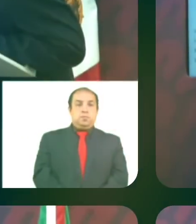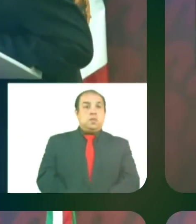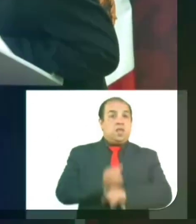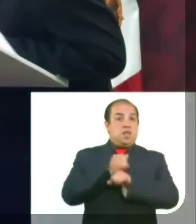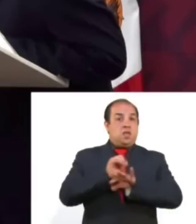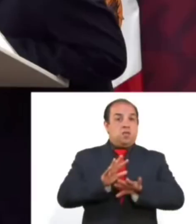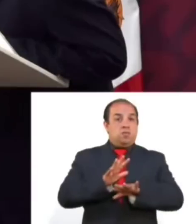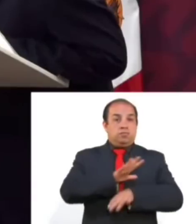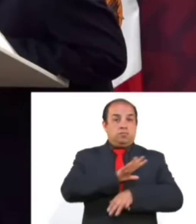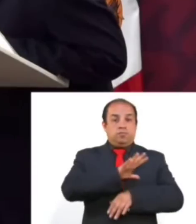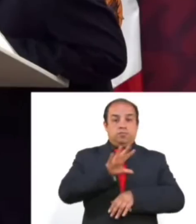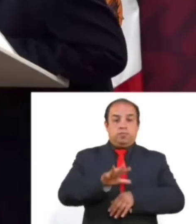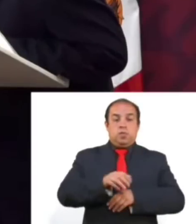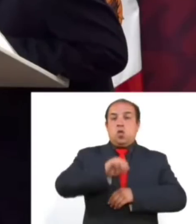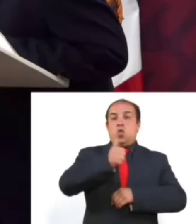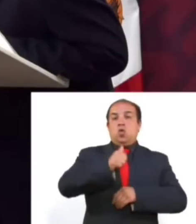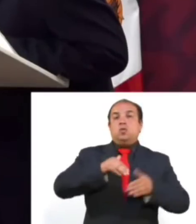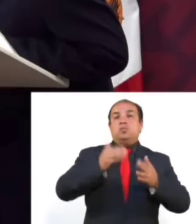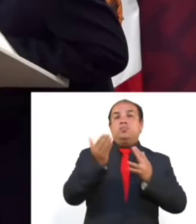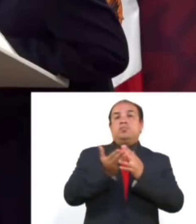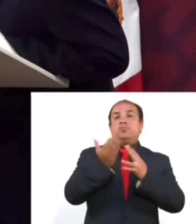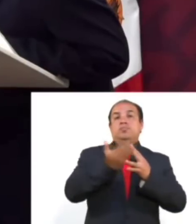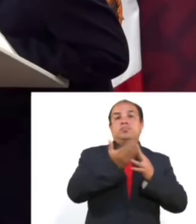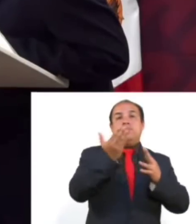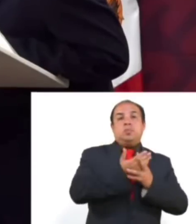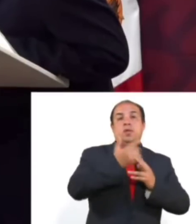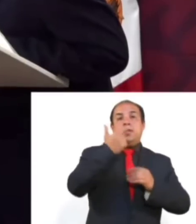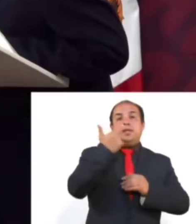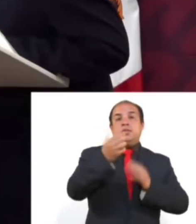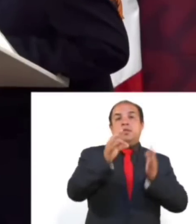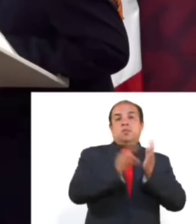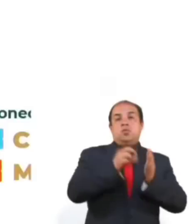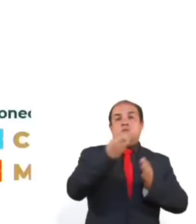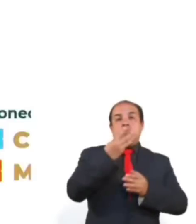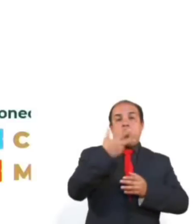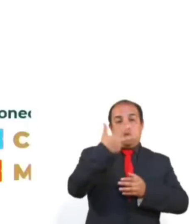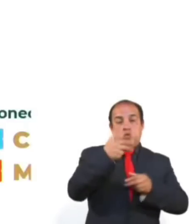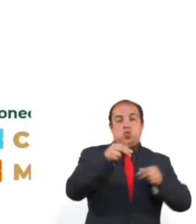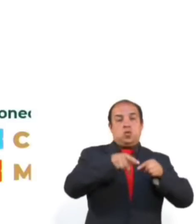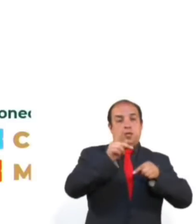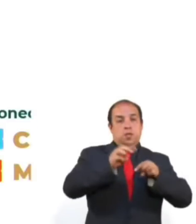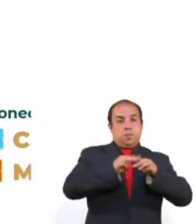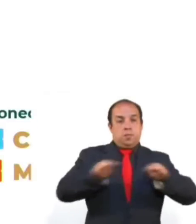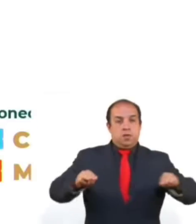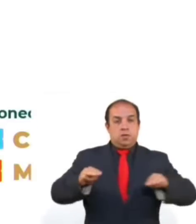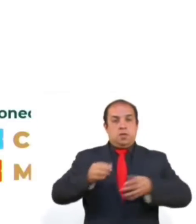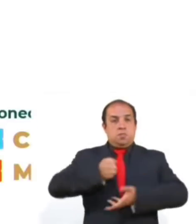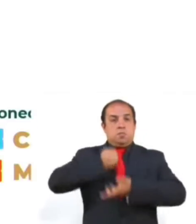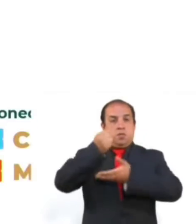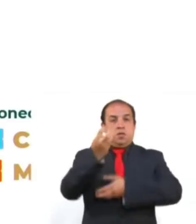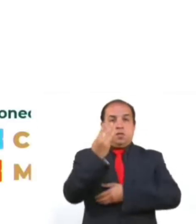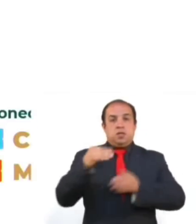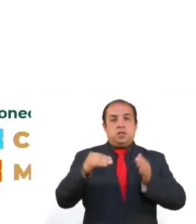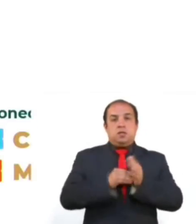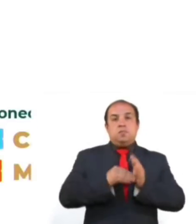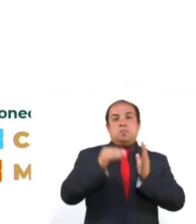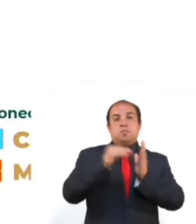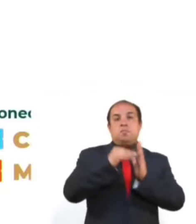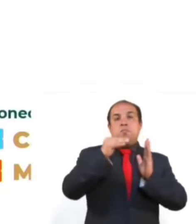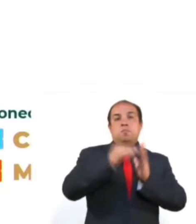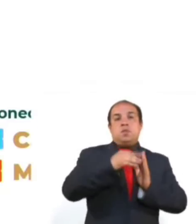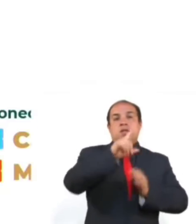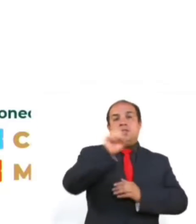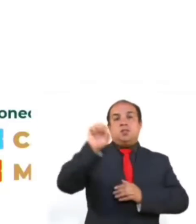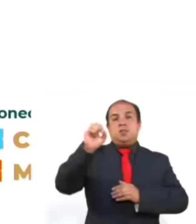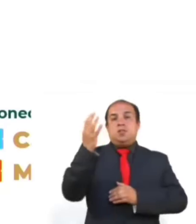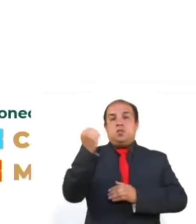datos generales como saben las 11 estaciones 7.8 kilómetros la inversión de 3.169 millones y la